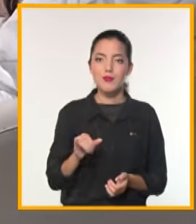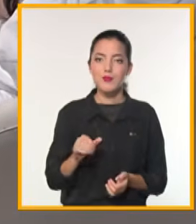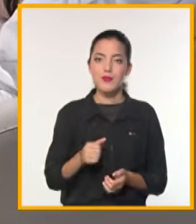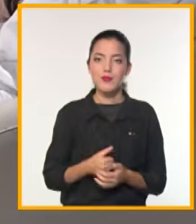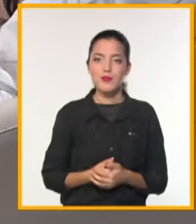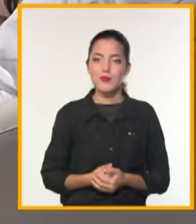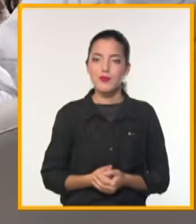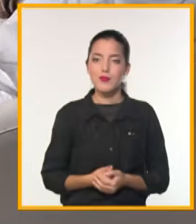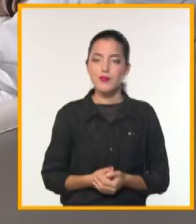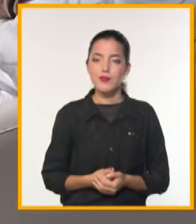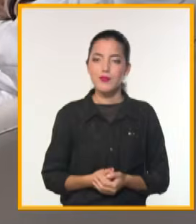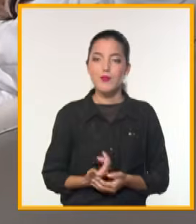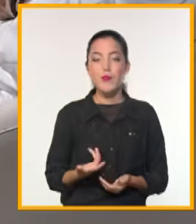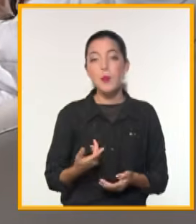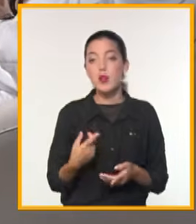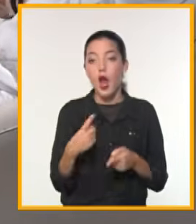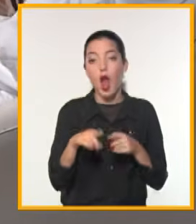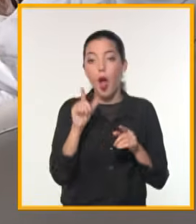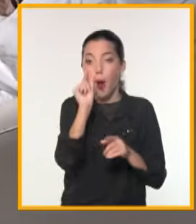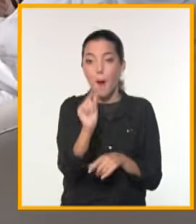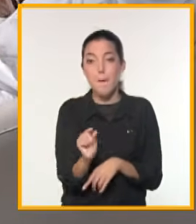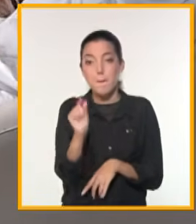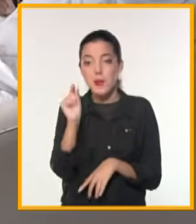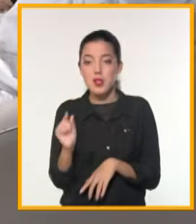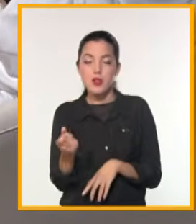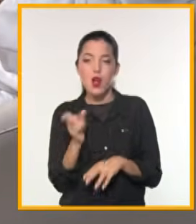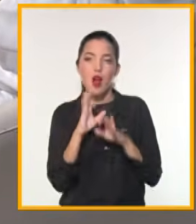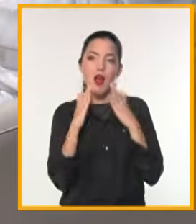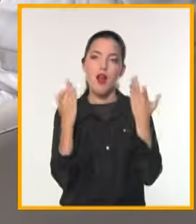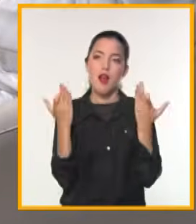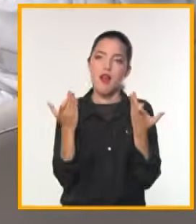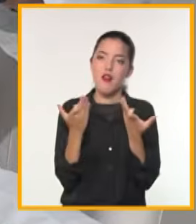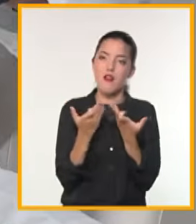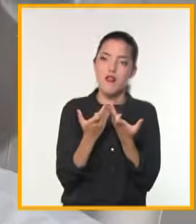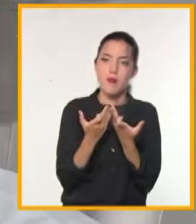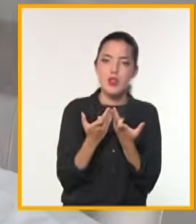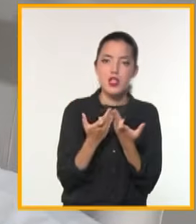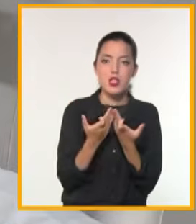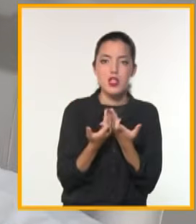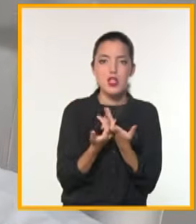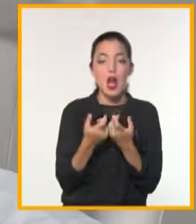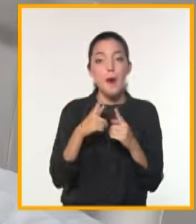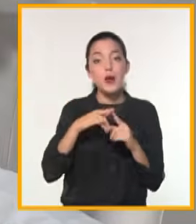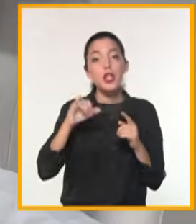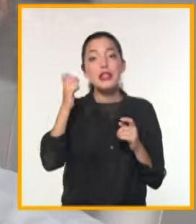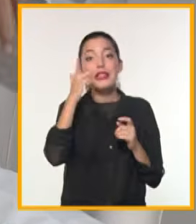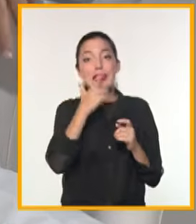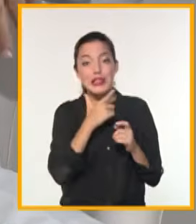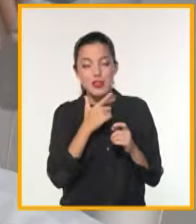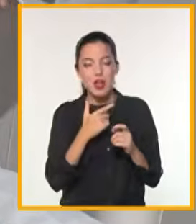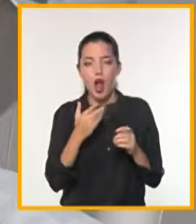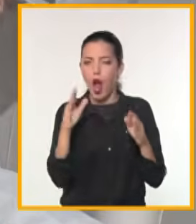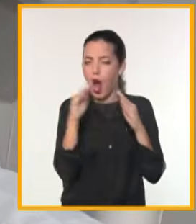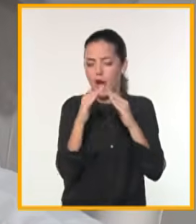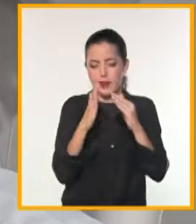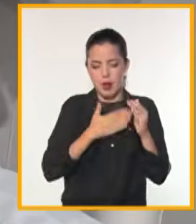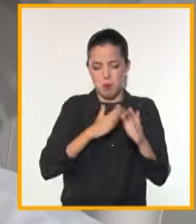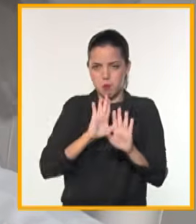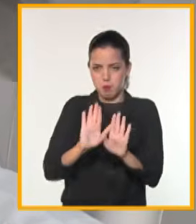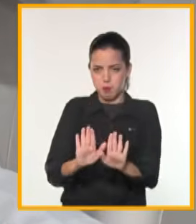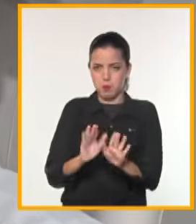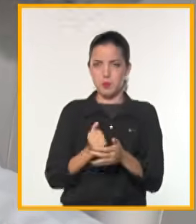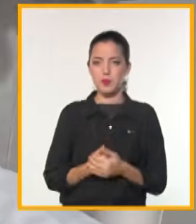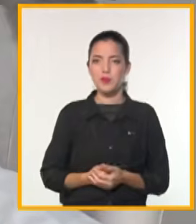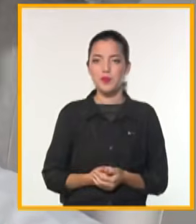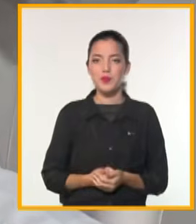bueno, casi todas las personas de esa familia, menos mi tía, que tenía su casa, se había casado, y una de las fotos que vinimos por